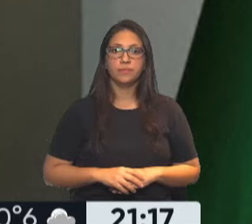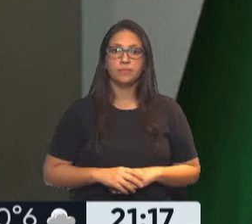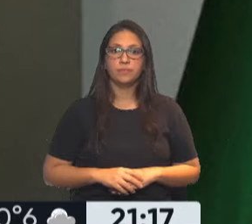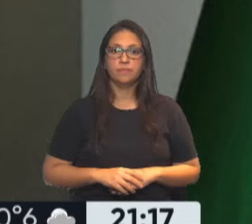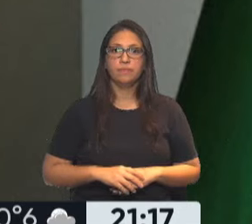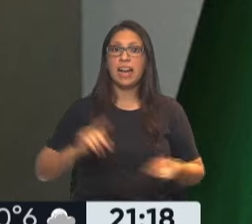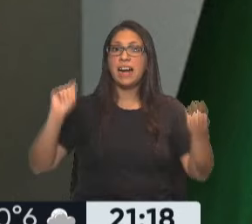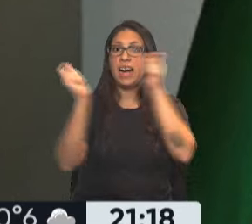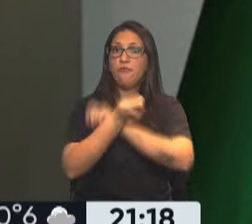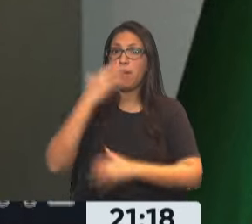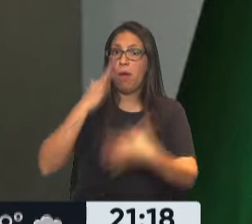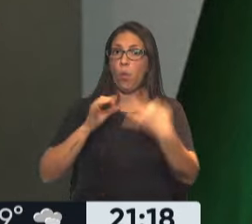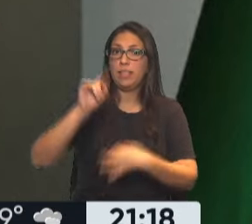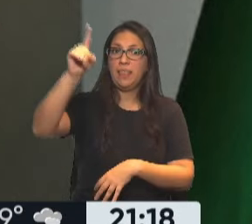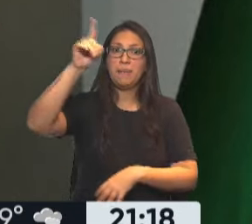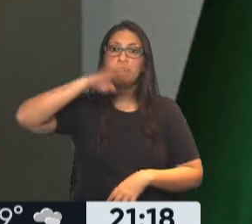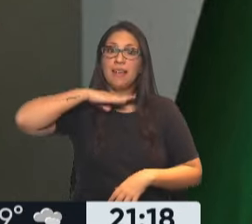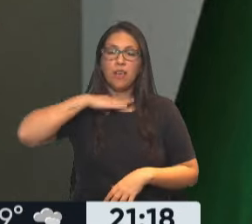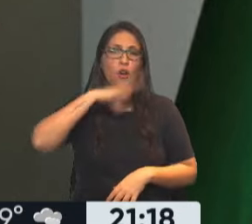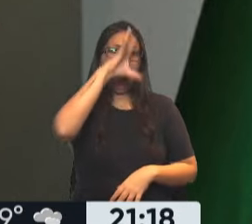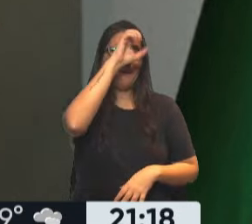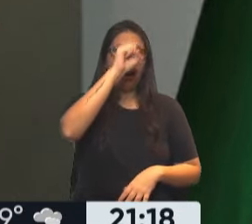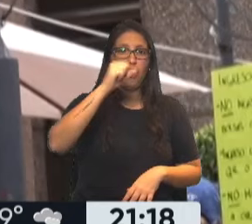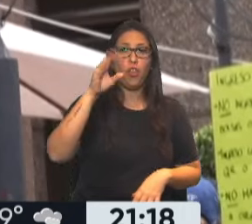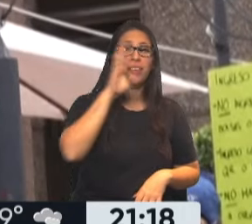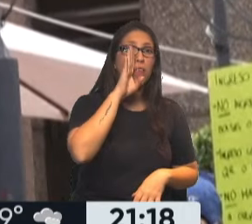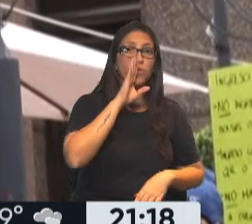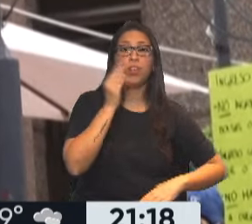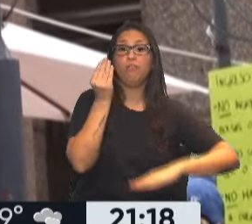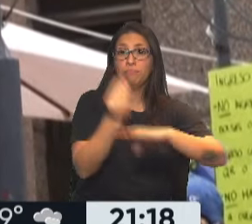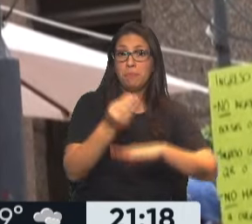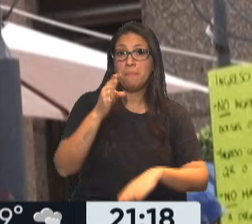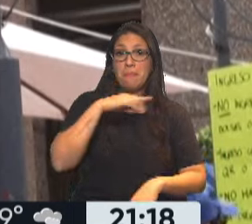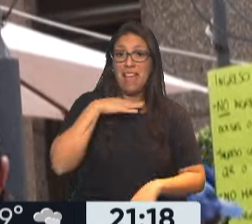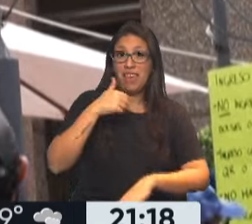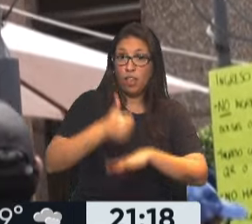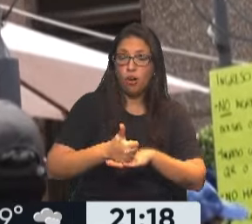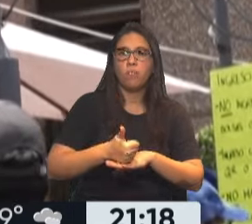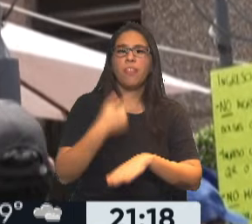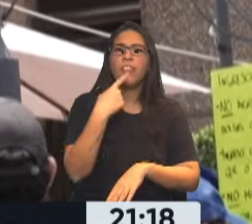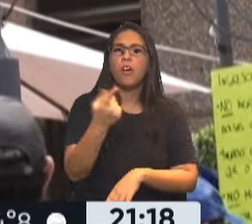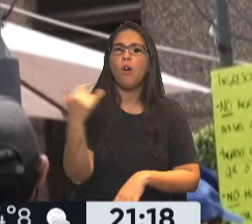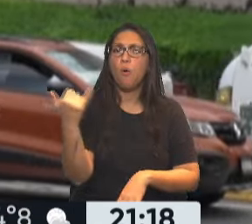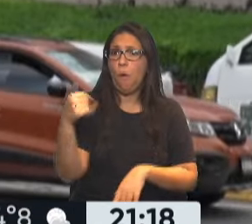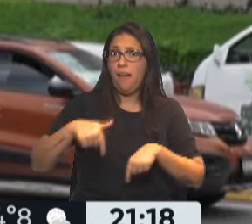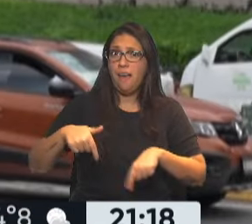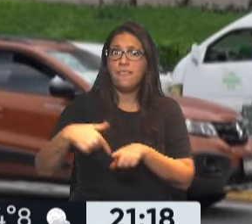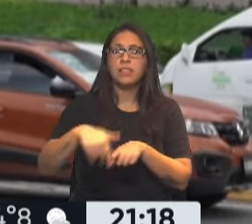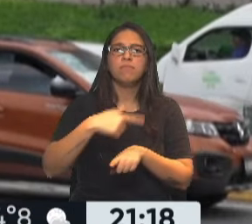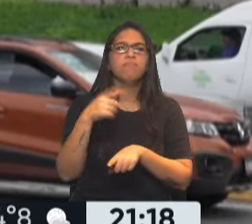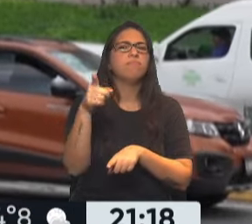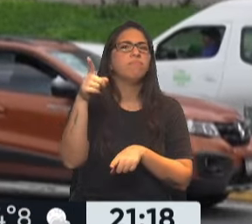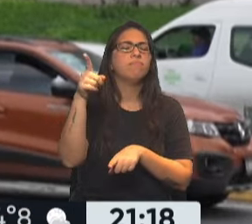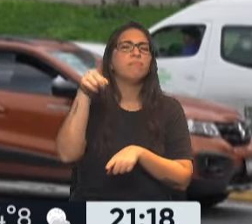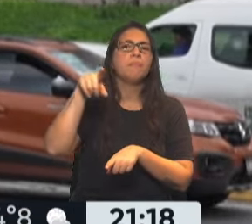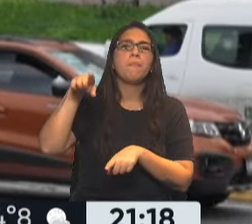Reforma judicial en México. El embajador de Estados Unidos en México, Ken Salazar, advirtió este jueves que los cambios impulsados por el presidente Andrés